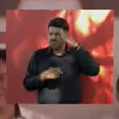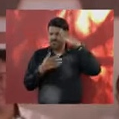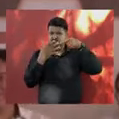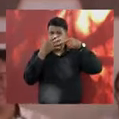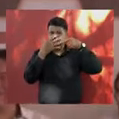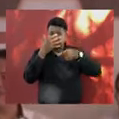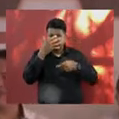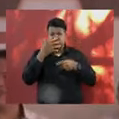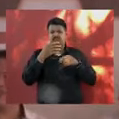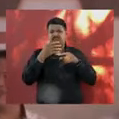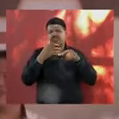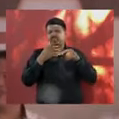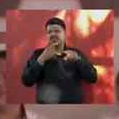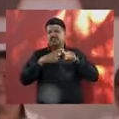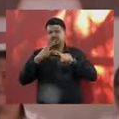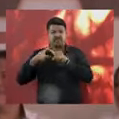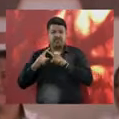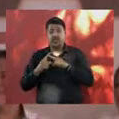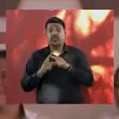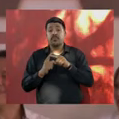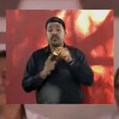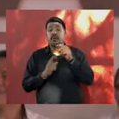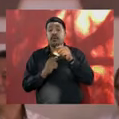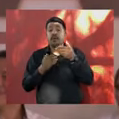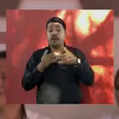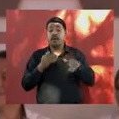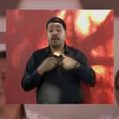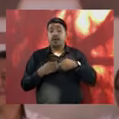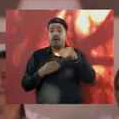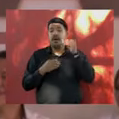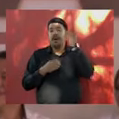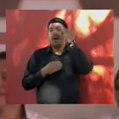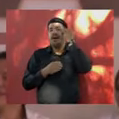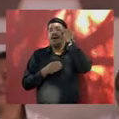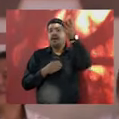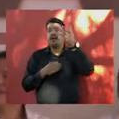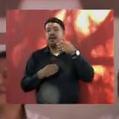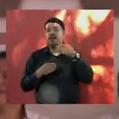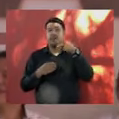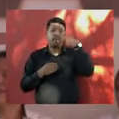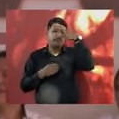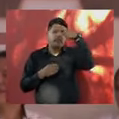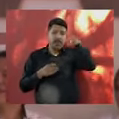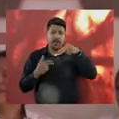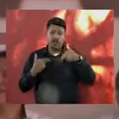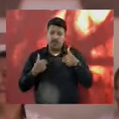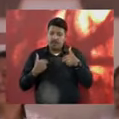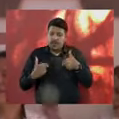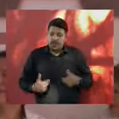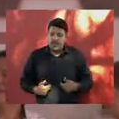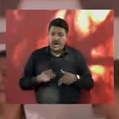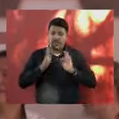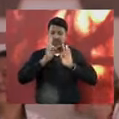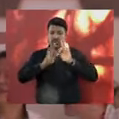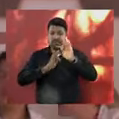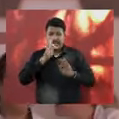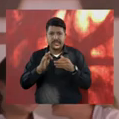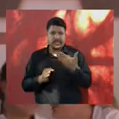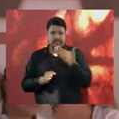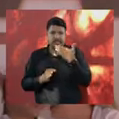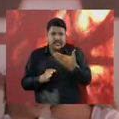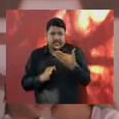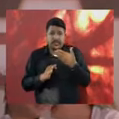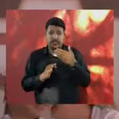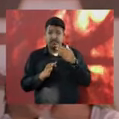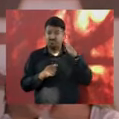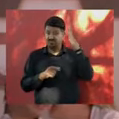causas. No se nos debe olvidar que el humanismo mexicano tiene un principio: por el bien